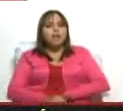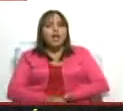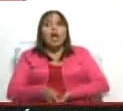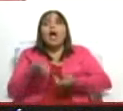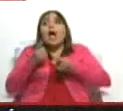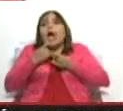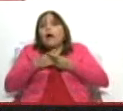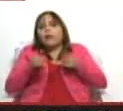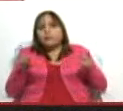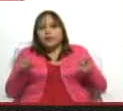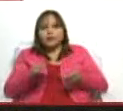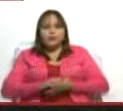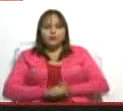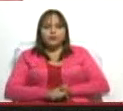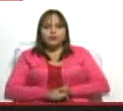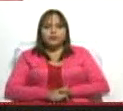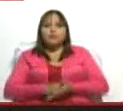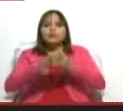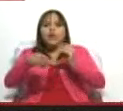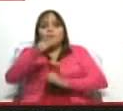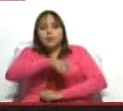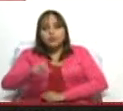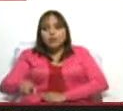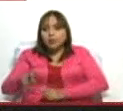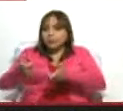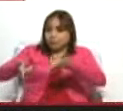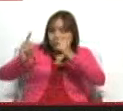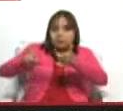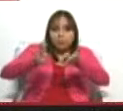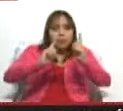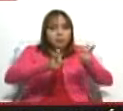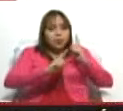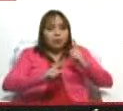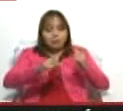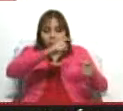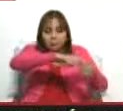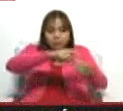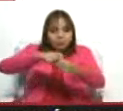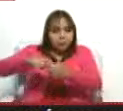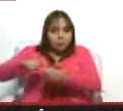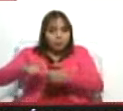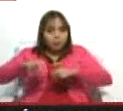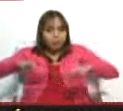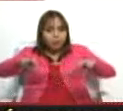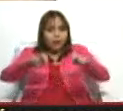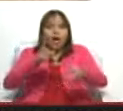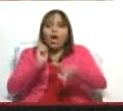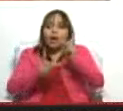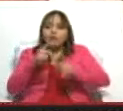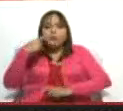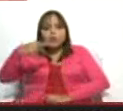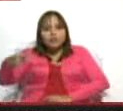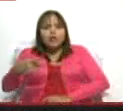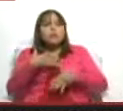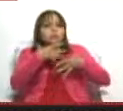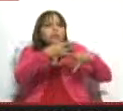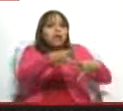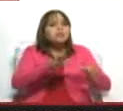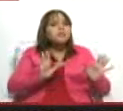escuchado a toda esta gente que hace un planteamiento, algunos políticos porque les